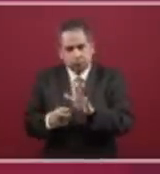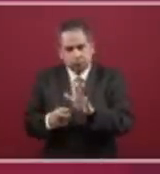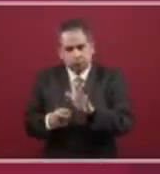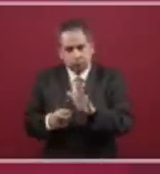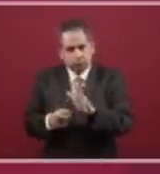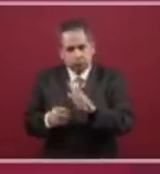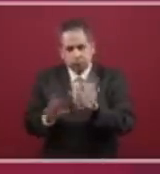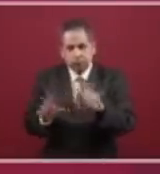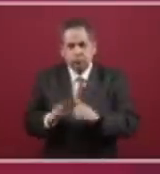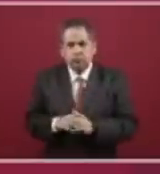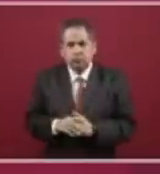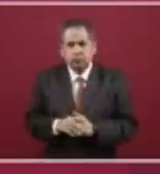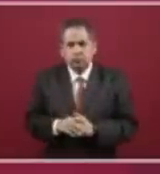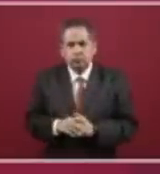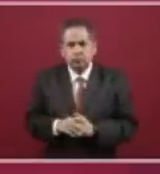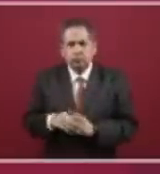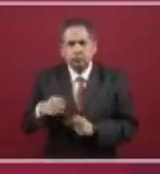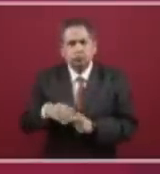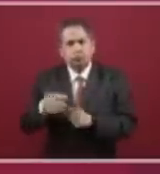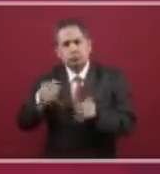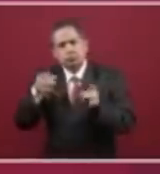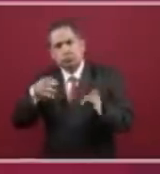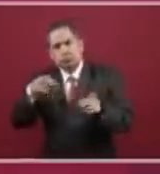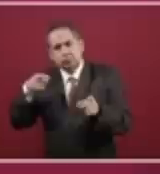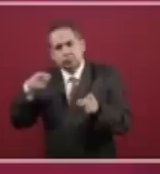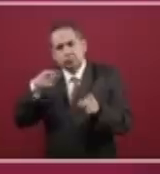no hay trayectorias